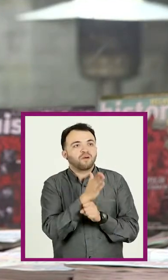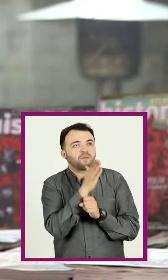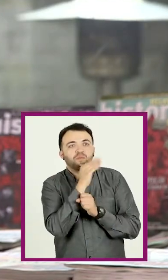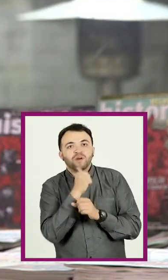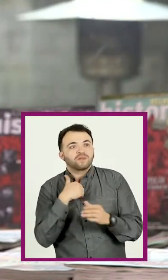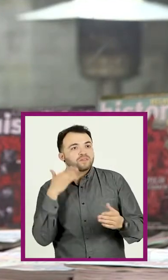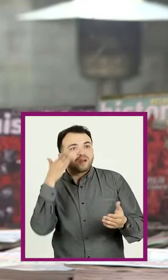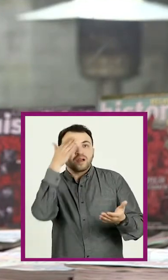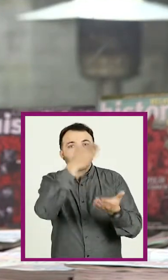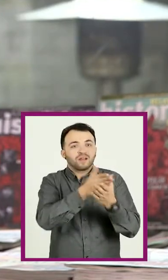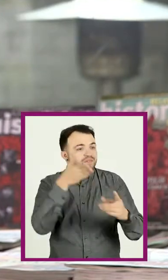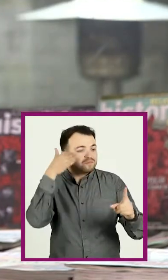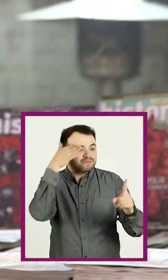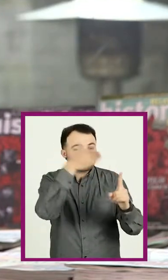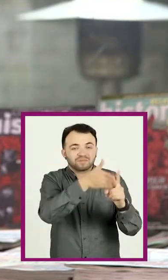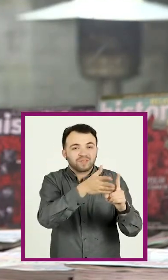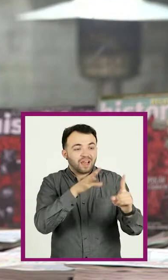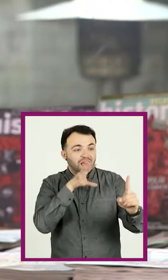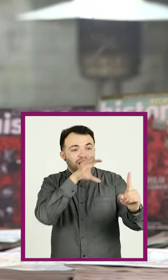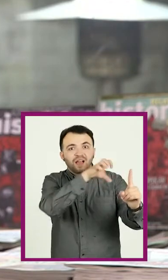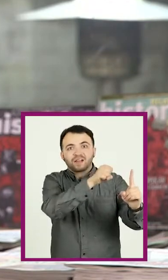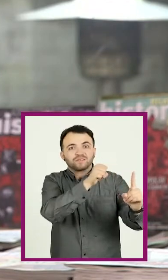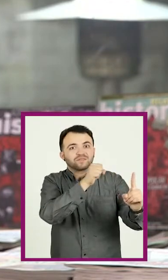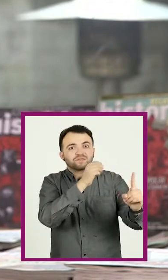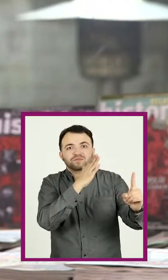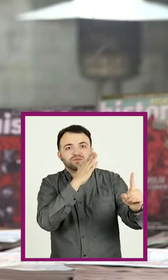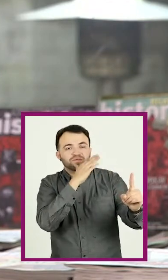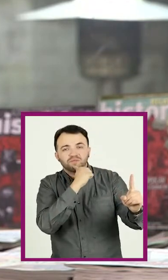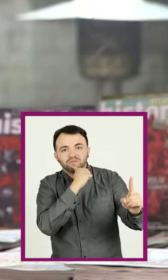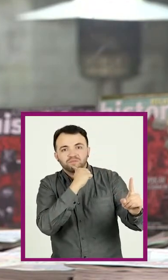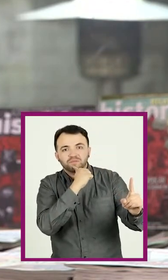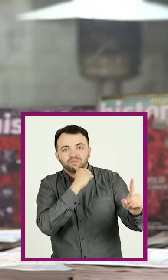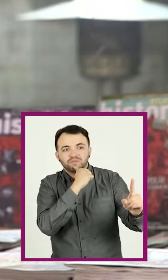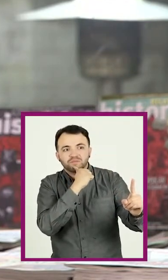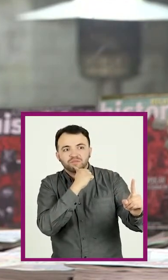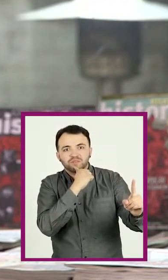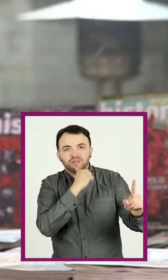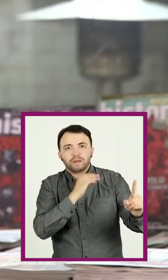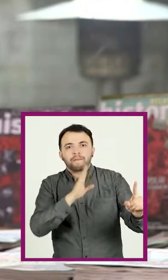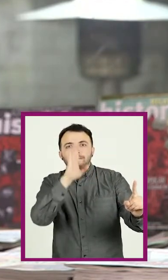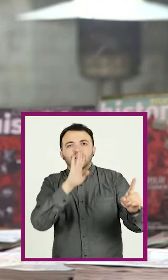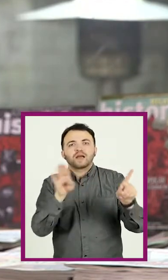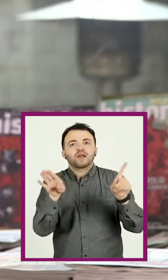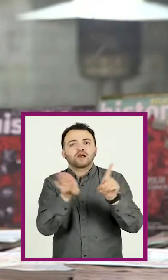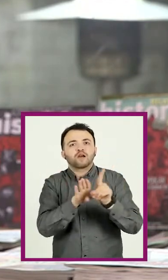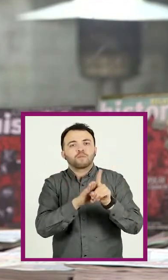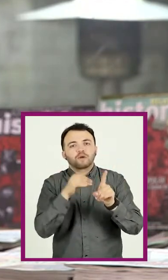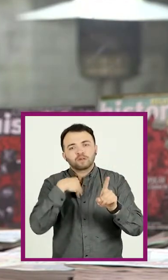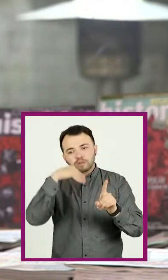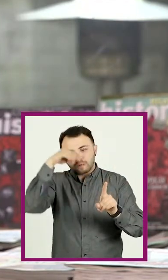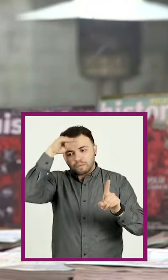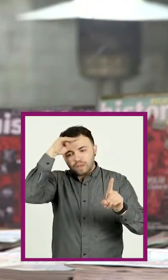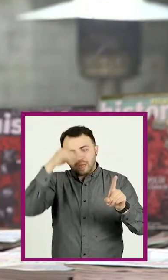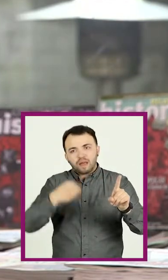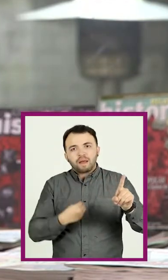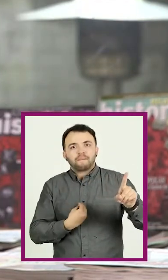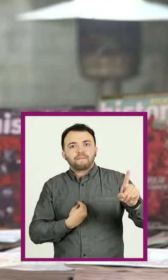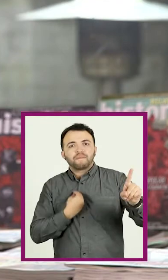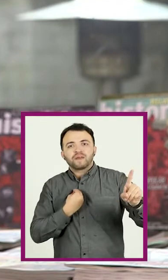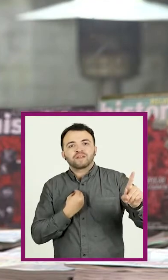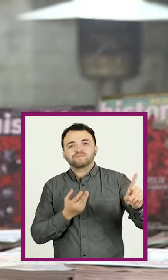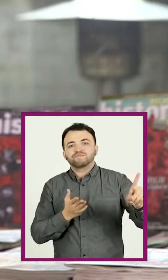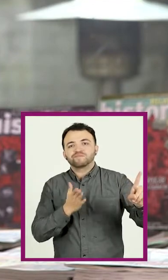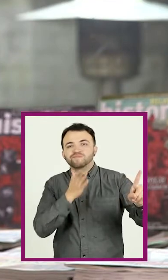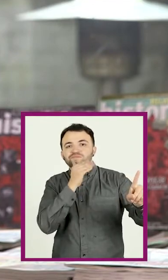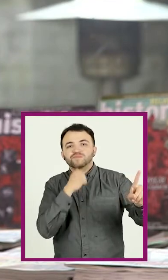decir, como si no hubiera nada que pudiera llamar de nuevo a afirmar la vida, ¿no?